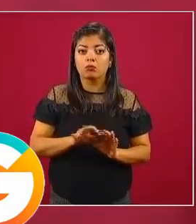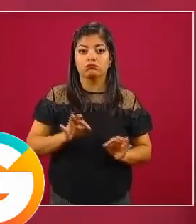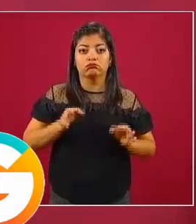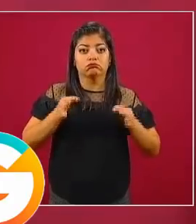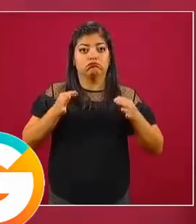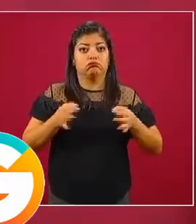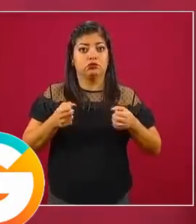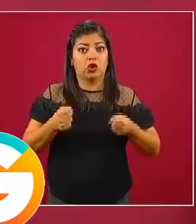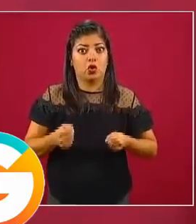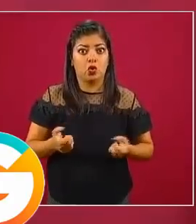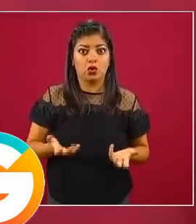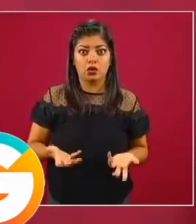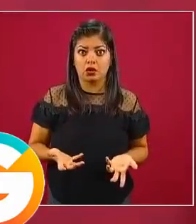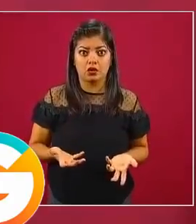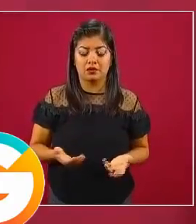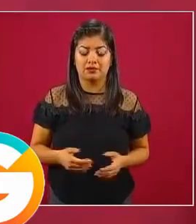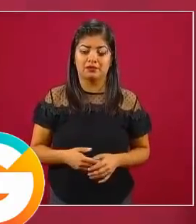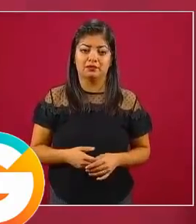Bueno, esto,